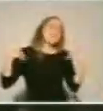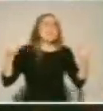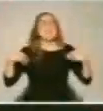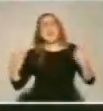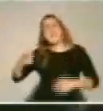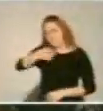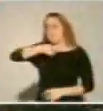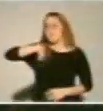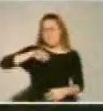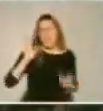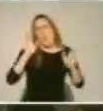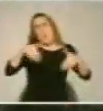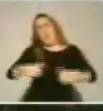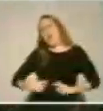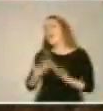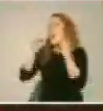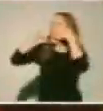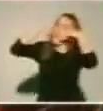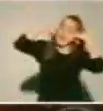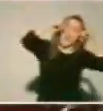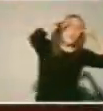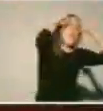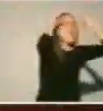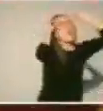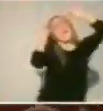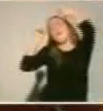disfrutar. Y ven, diablos